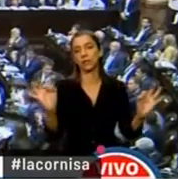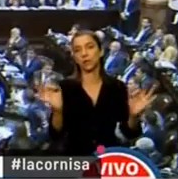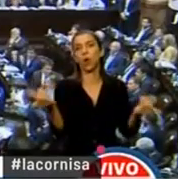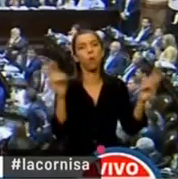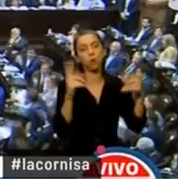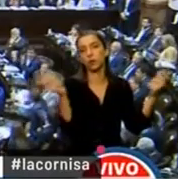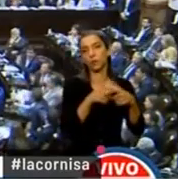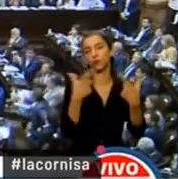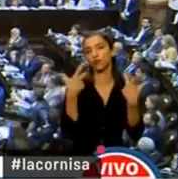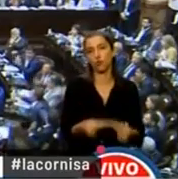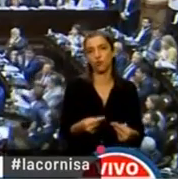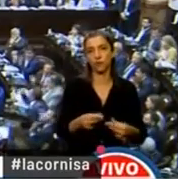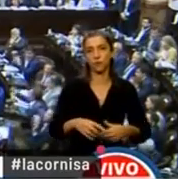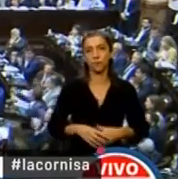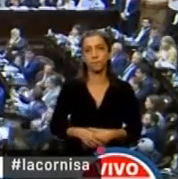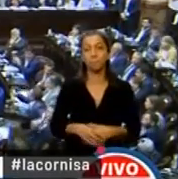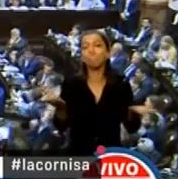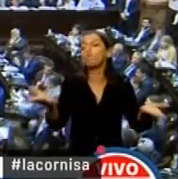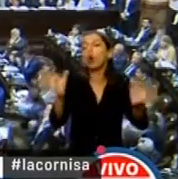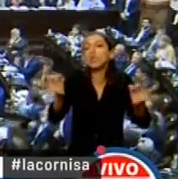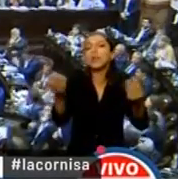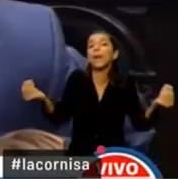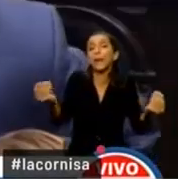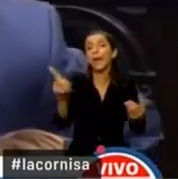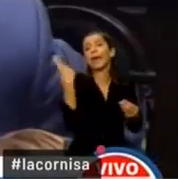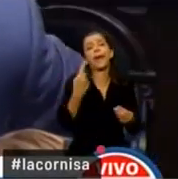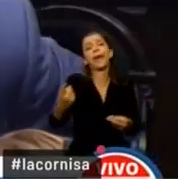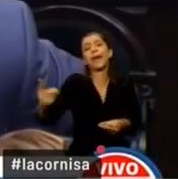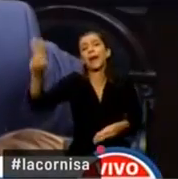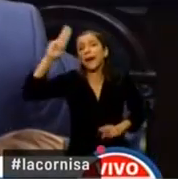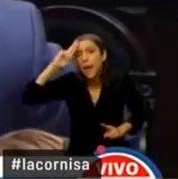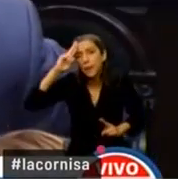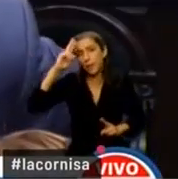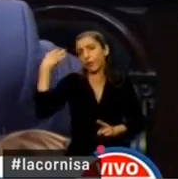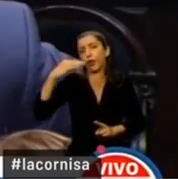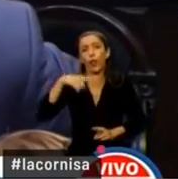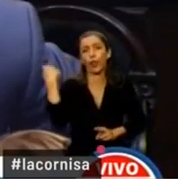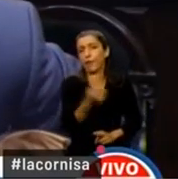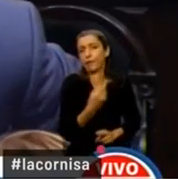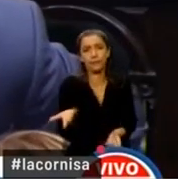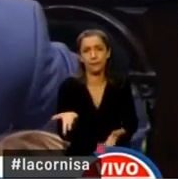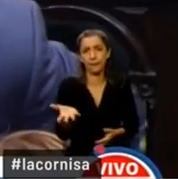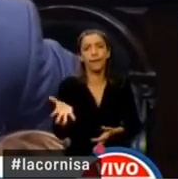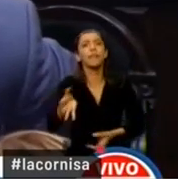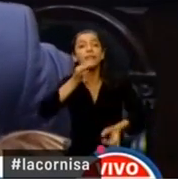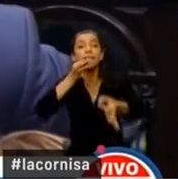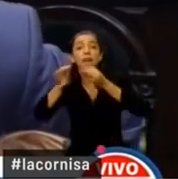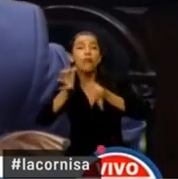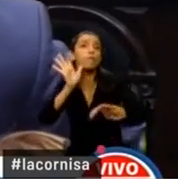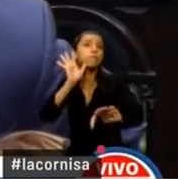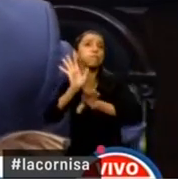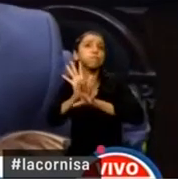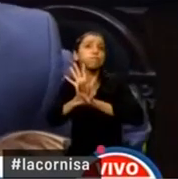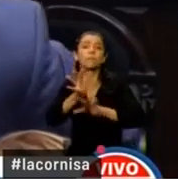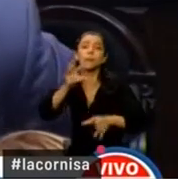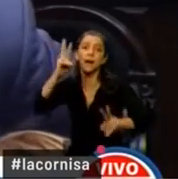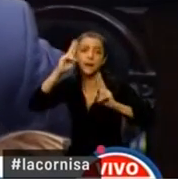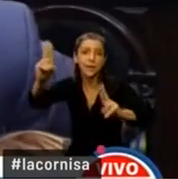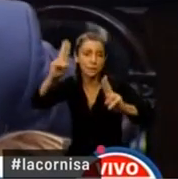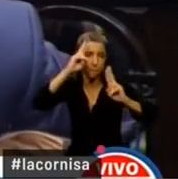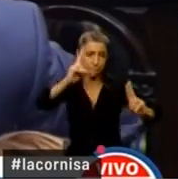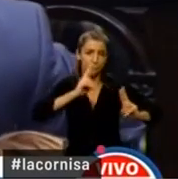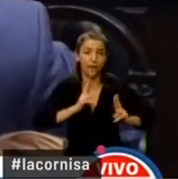¿Sabe qué pasa? Los tenemos que respetar. Diálogo es respeto al otro. Entender cuando uno gana y cuando